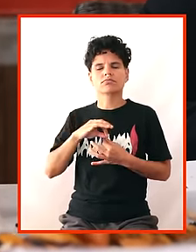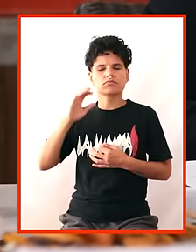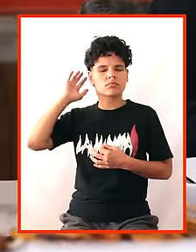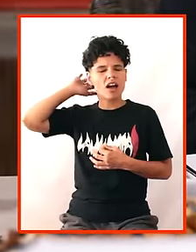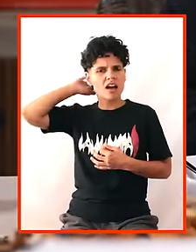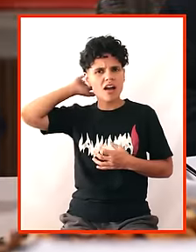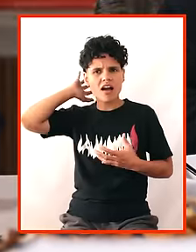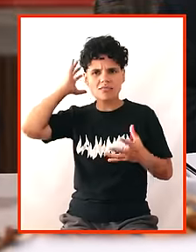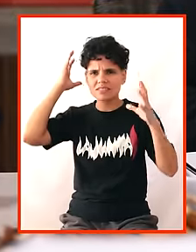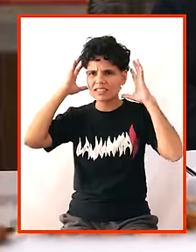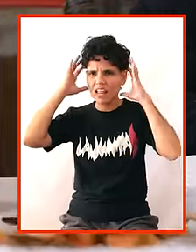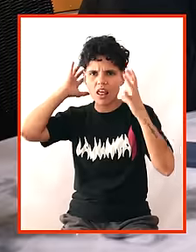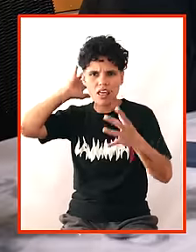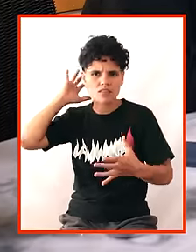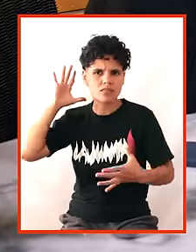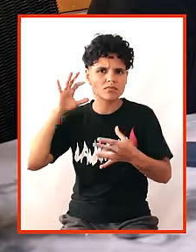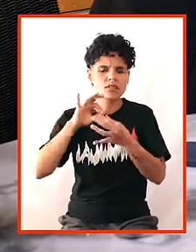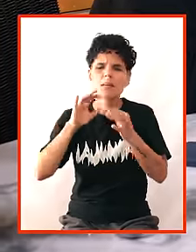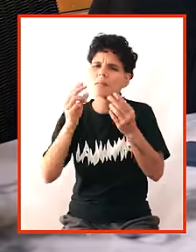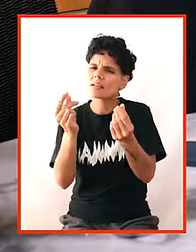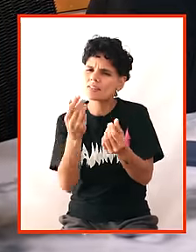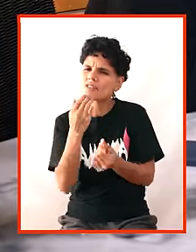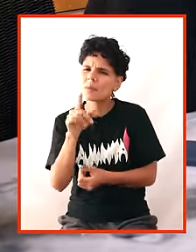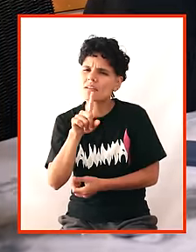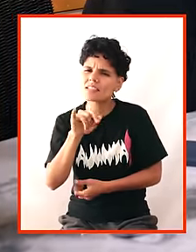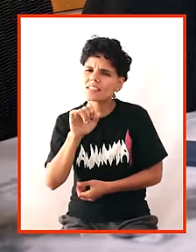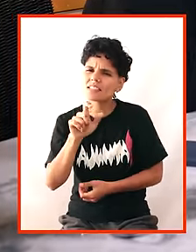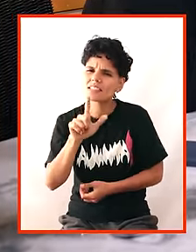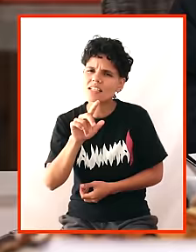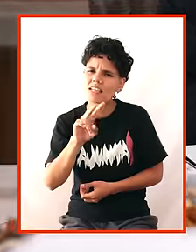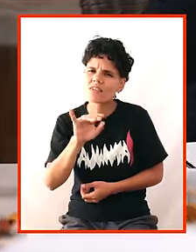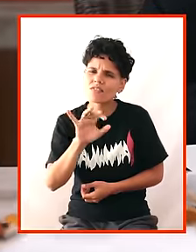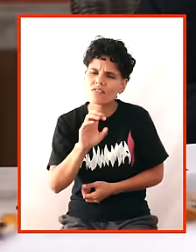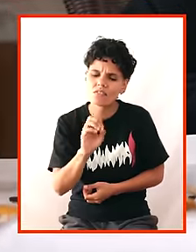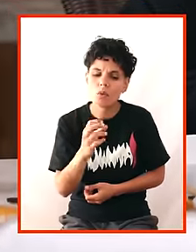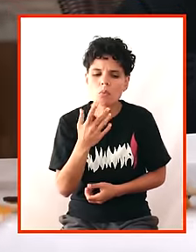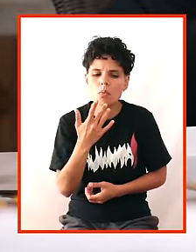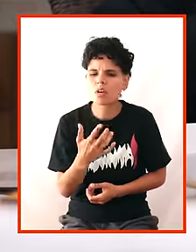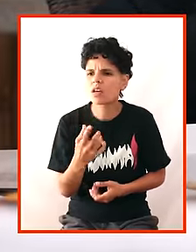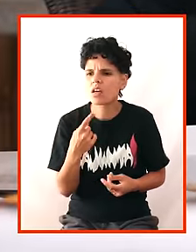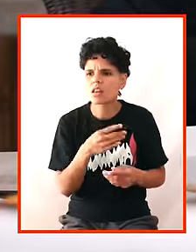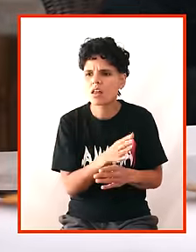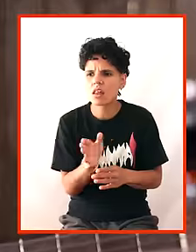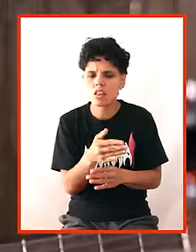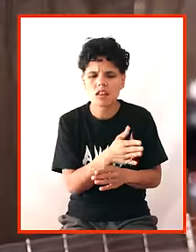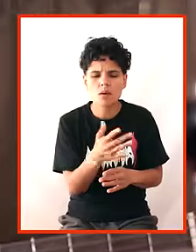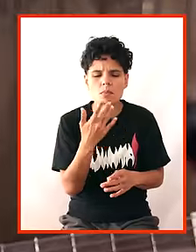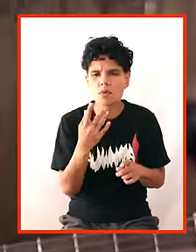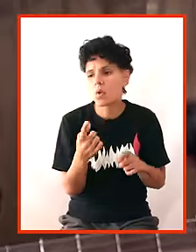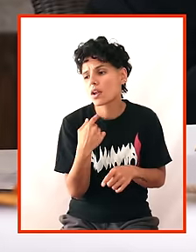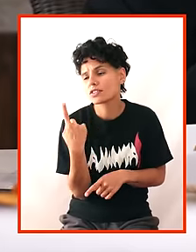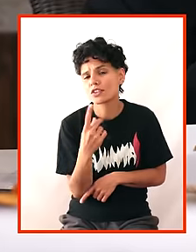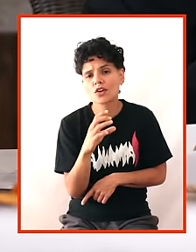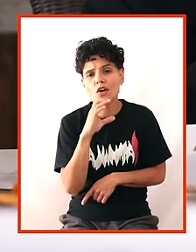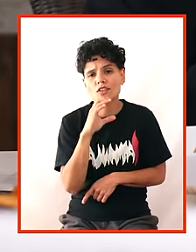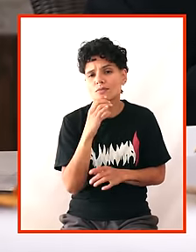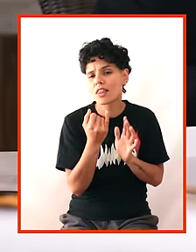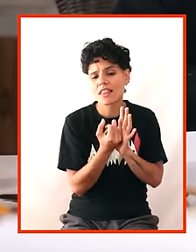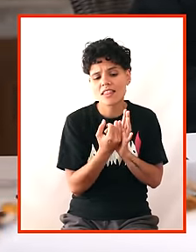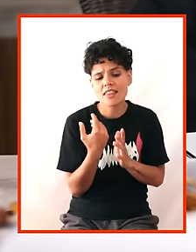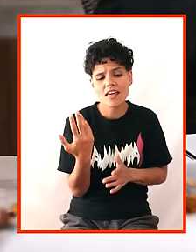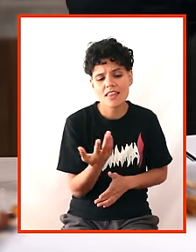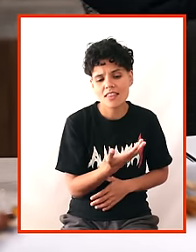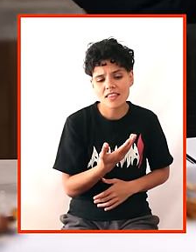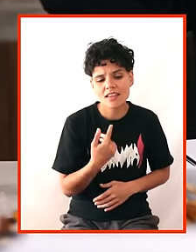poco ese disco de Silvio, ¿no? También. ¿Cómo llega ahí? Porque los penquistas somos Silvio Cassette, pues. Yo siempre decía, tenía un